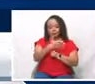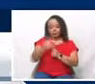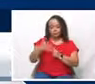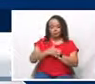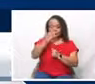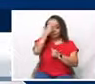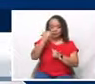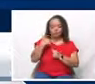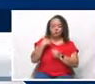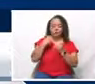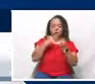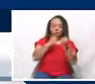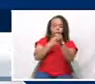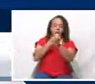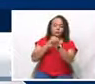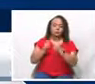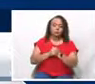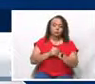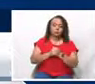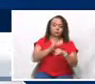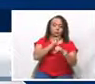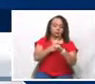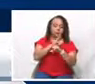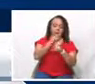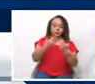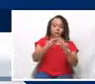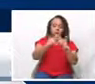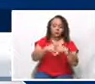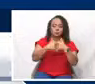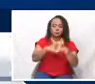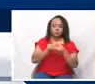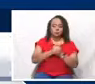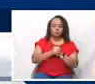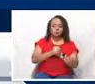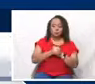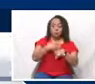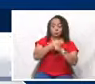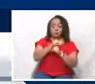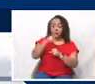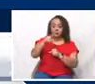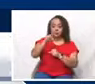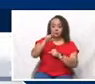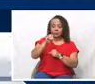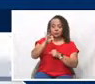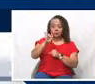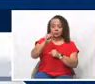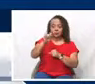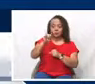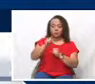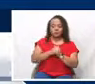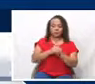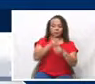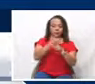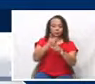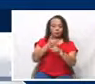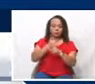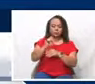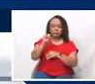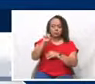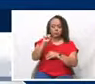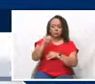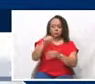ha tenido mucho apoyo de las entidades y las empresas que fabrican las prótesis. ¿Comparte Sherman Gitti